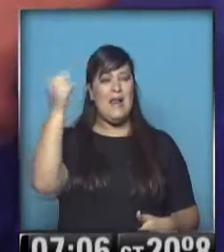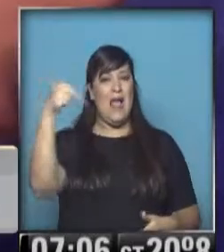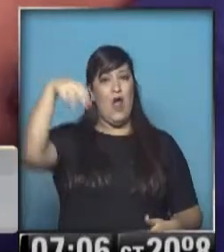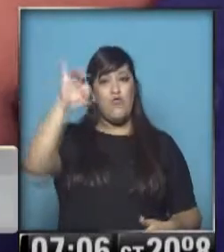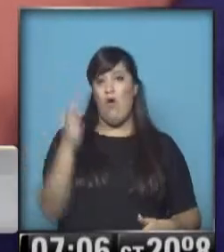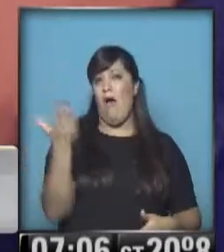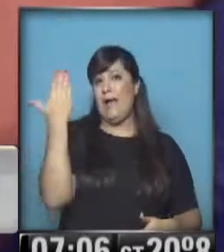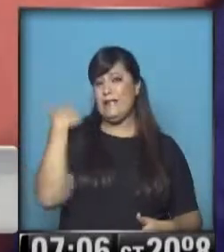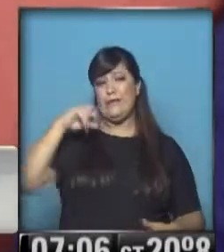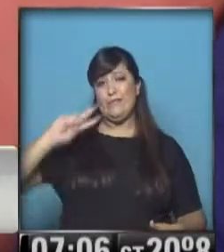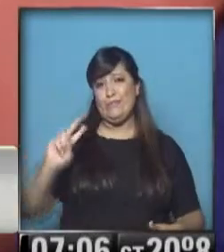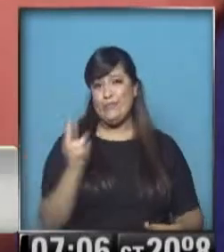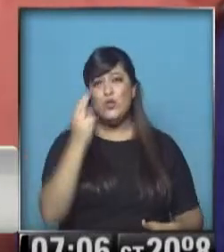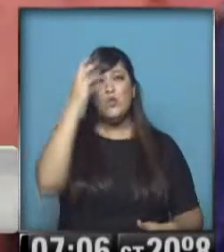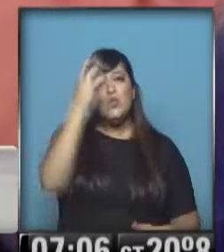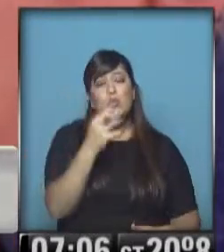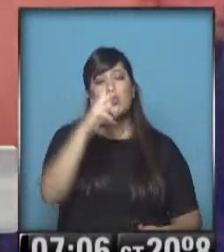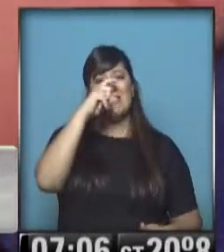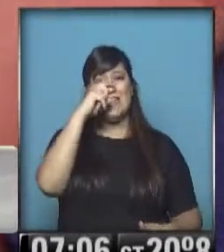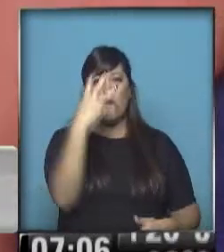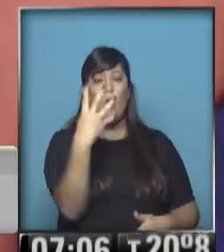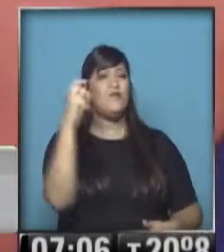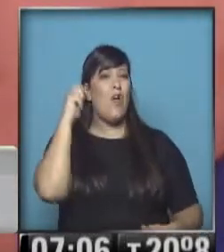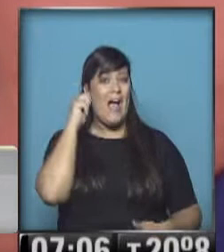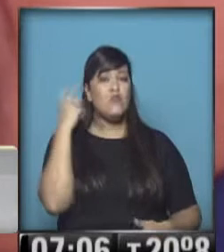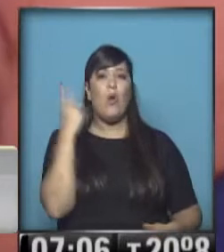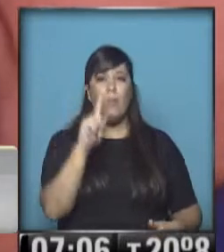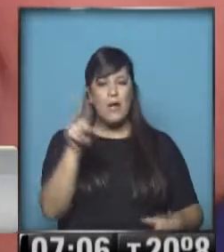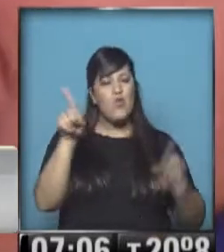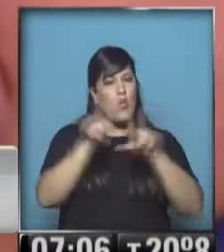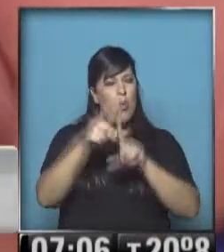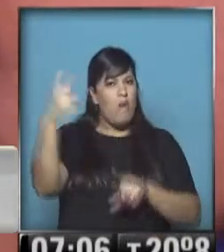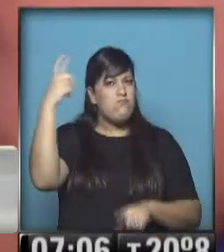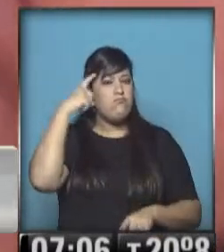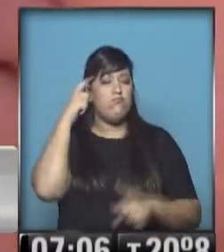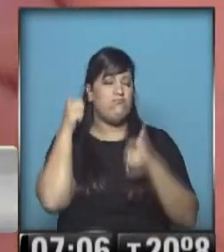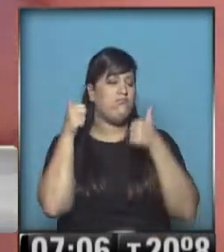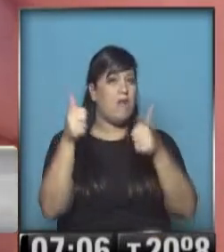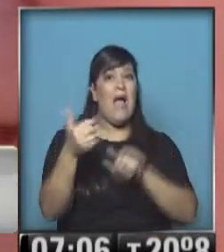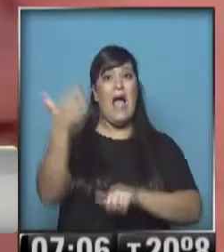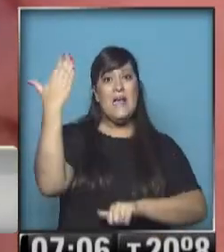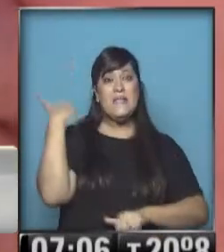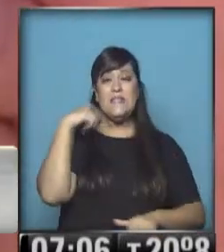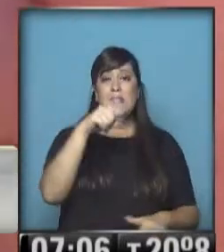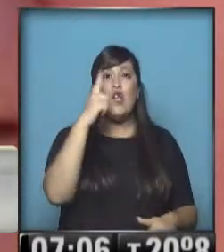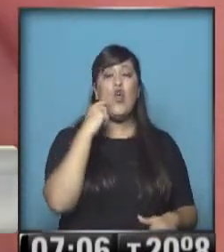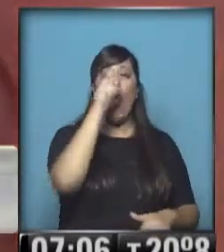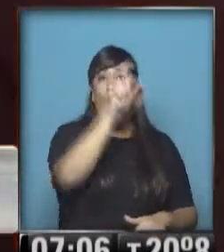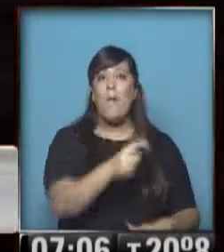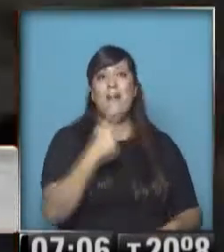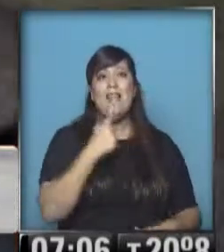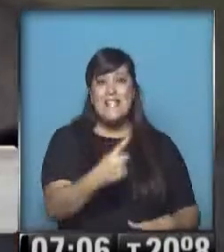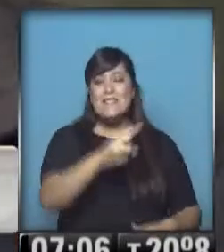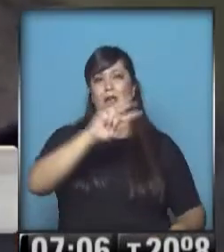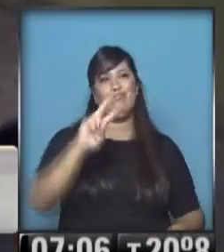dejó. Se nos fue justo cuando tenía 74 años, pero una lucidez intachable. Ayer Osvaldo Bayer dijo, se ha ido el mejor de todos.